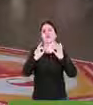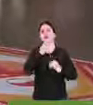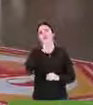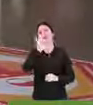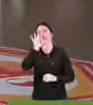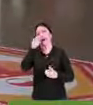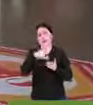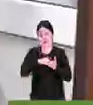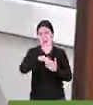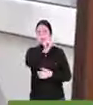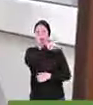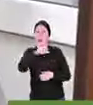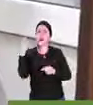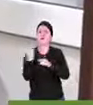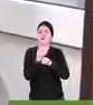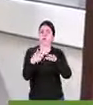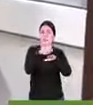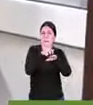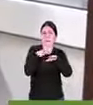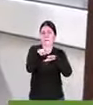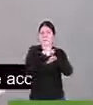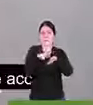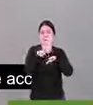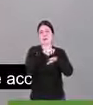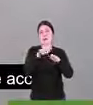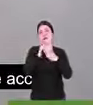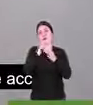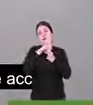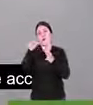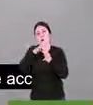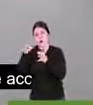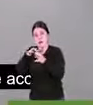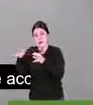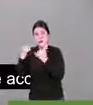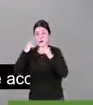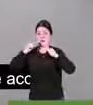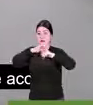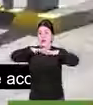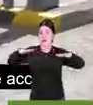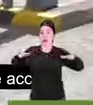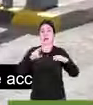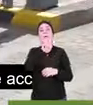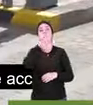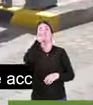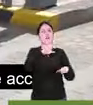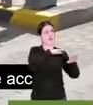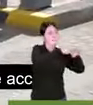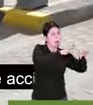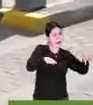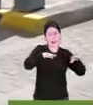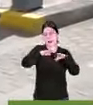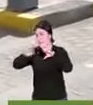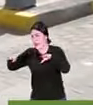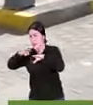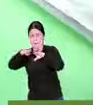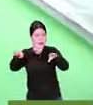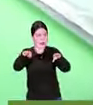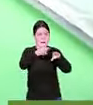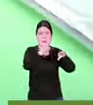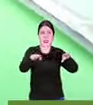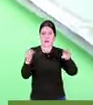que diariamente usan nuestras terminales. En nuestra red de 28 parqueaderos, implementamos un plan de acción que incluyó